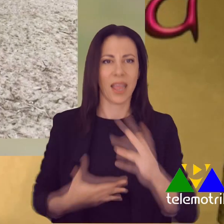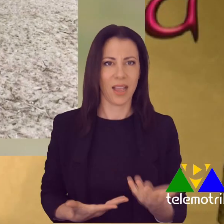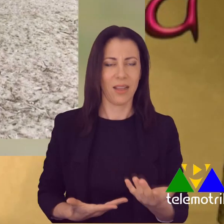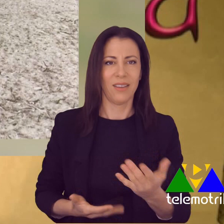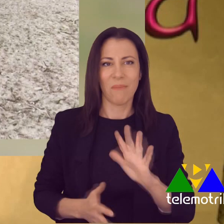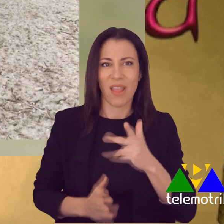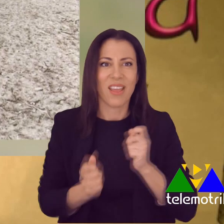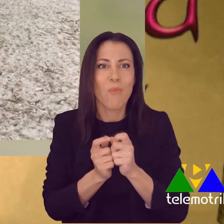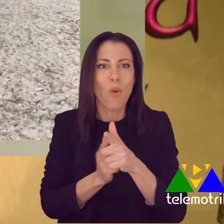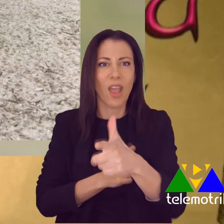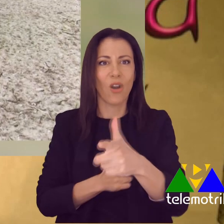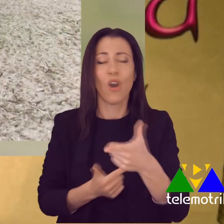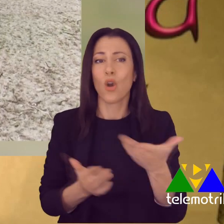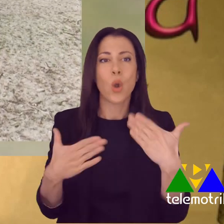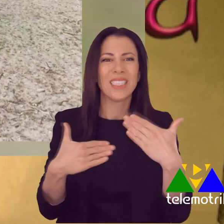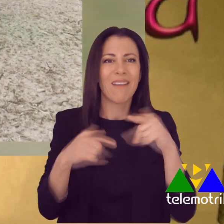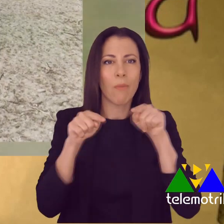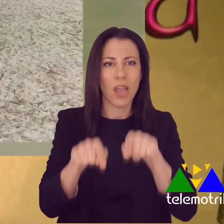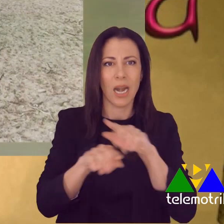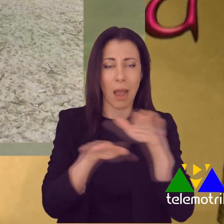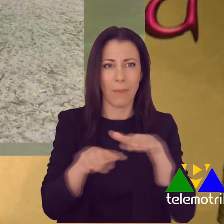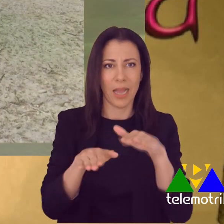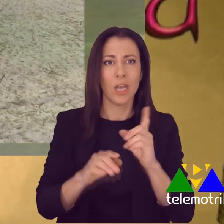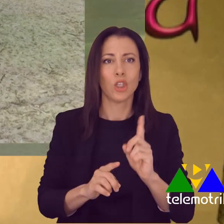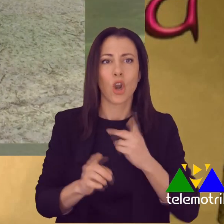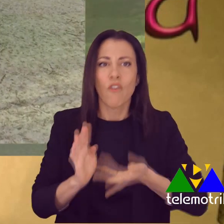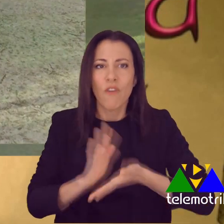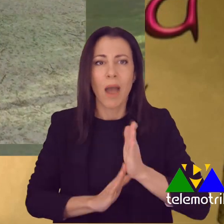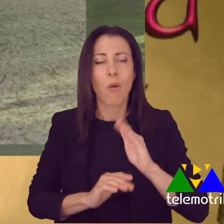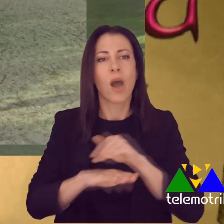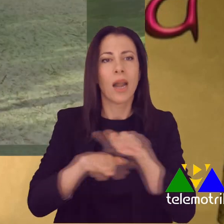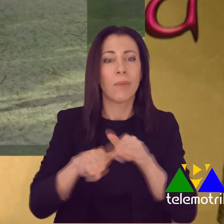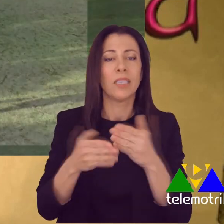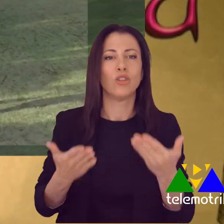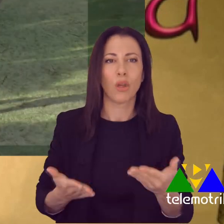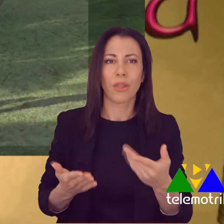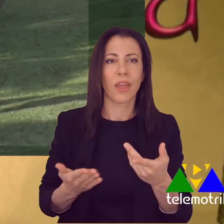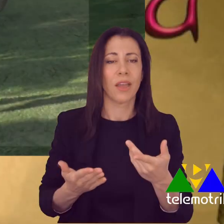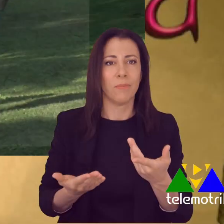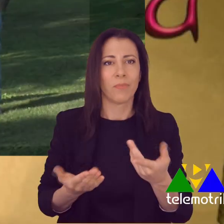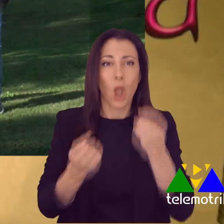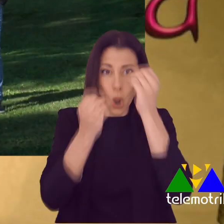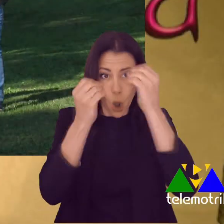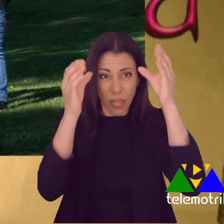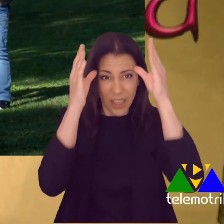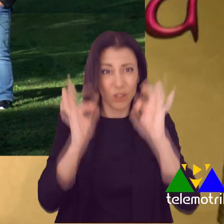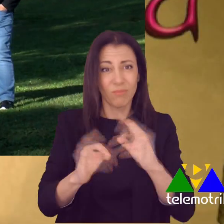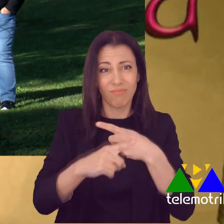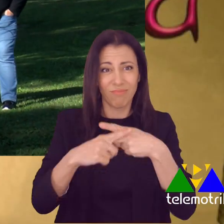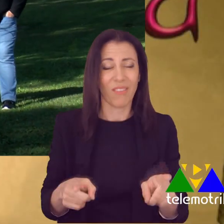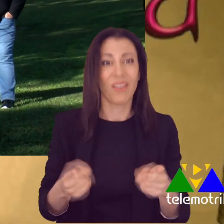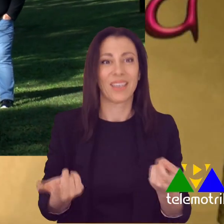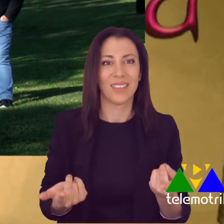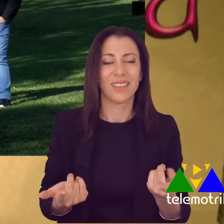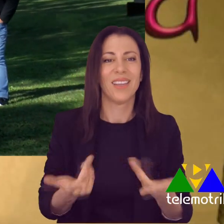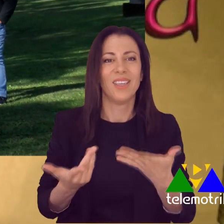No estábamos en la playa, íbamos a la playa, y indudablemente pues eso contribuía un poco pues es un